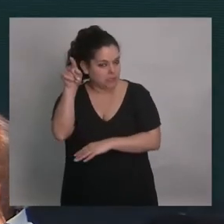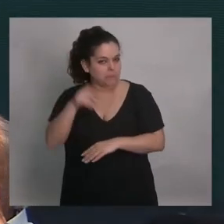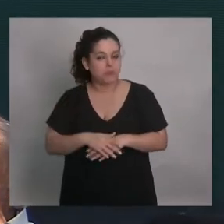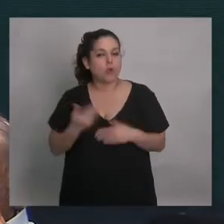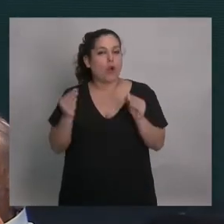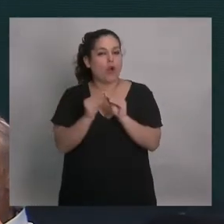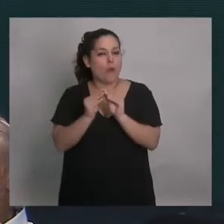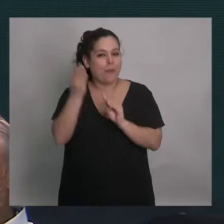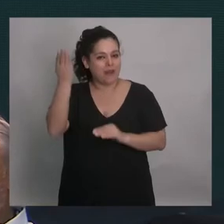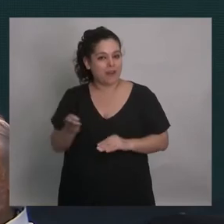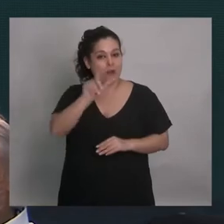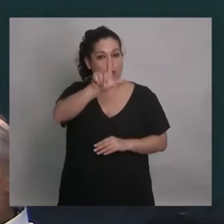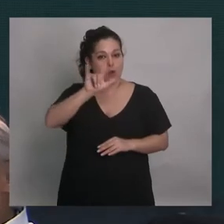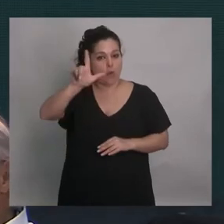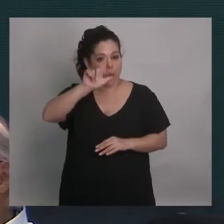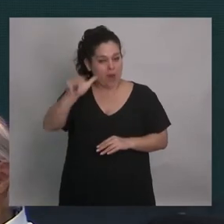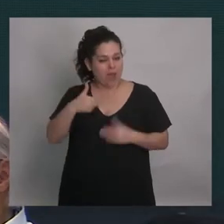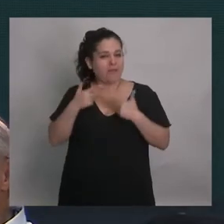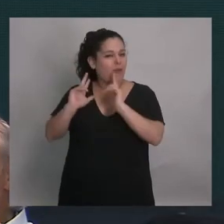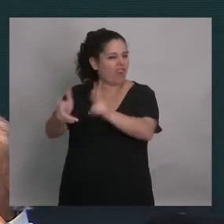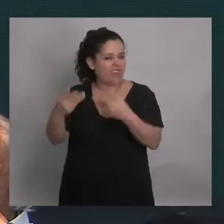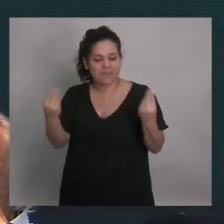lula compañero